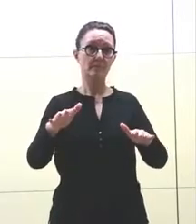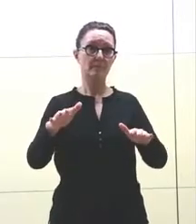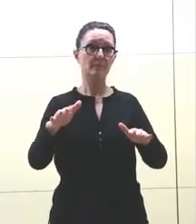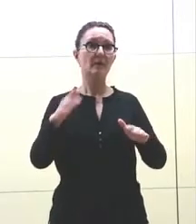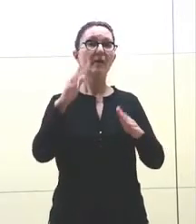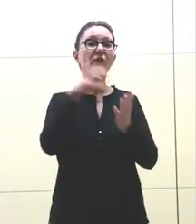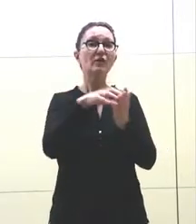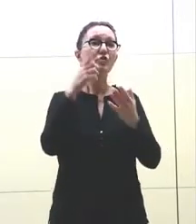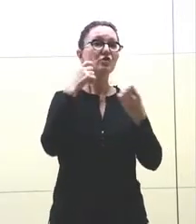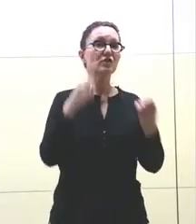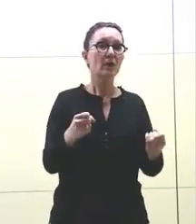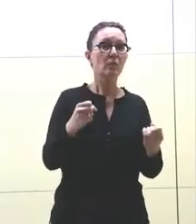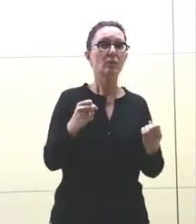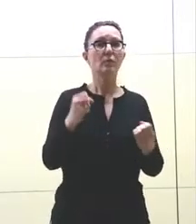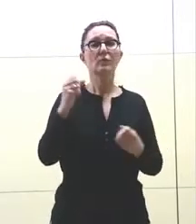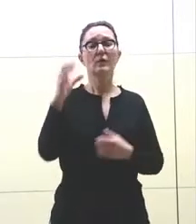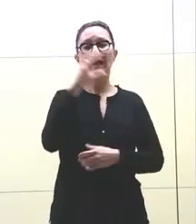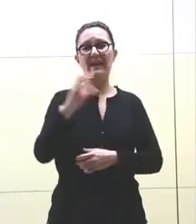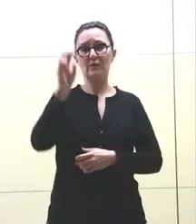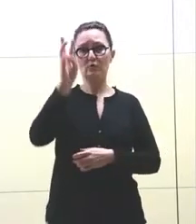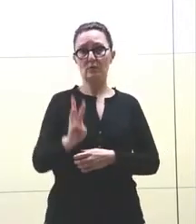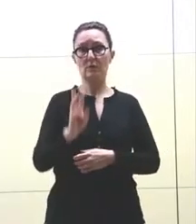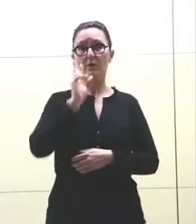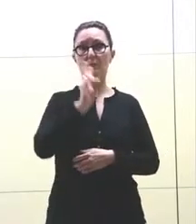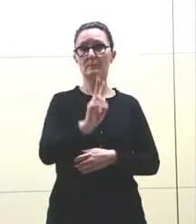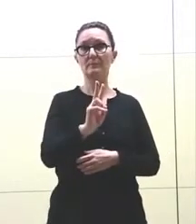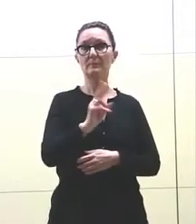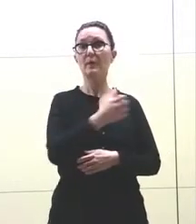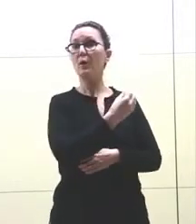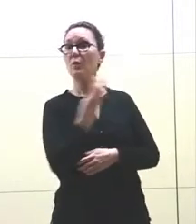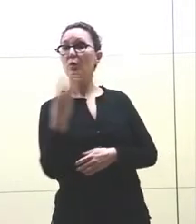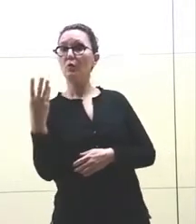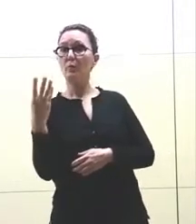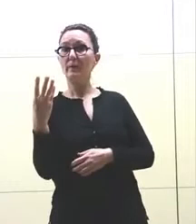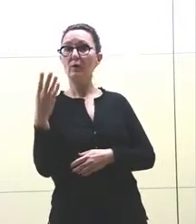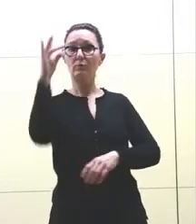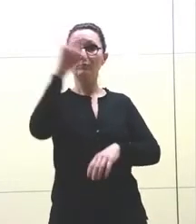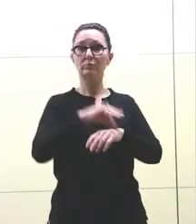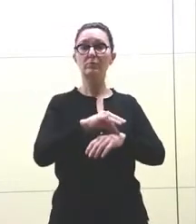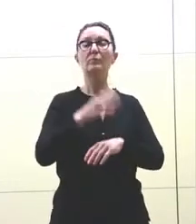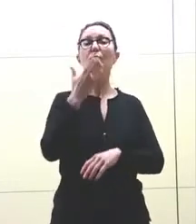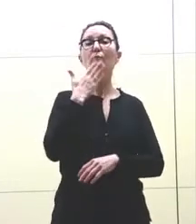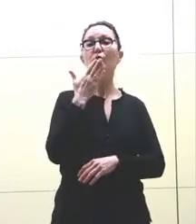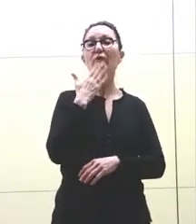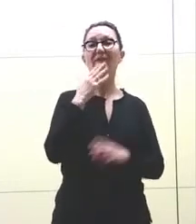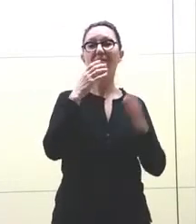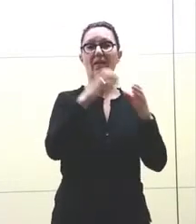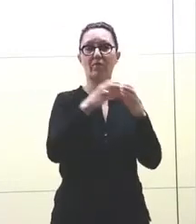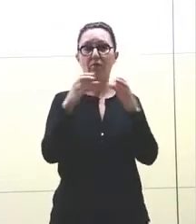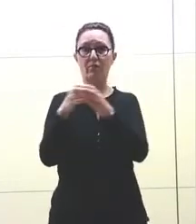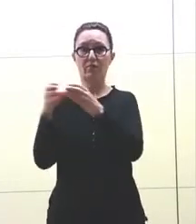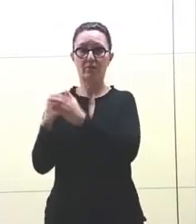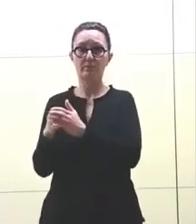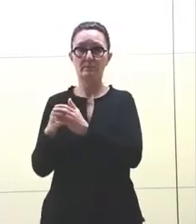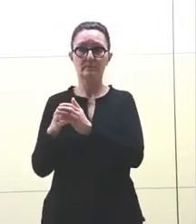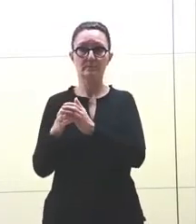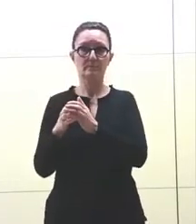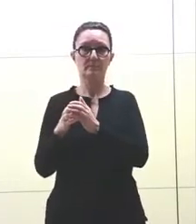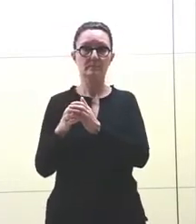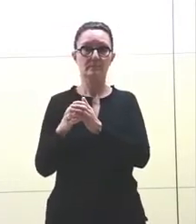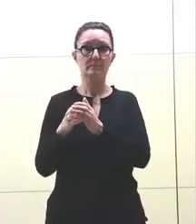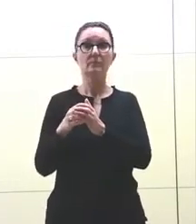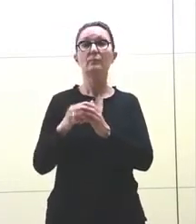ve cuál es el número de casos afectados por grupos de edad con los